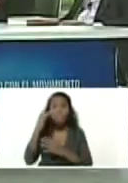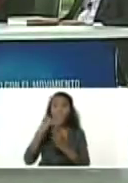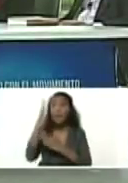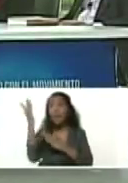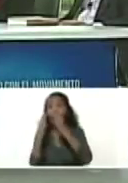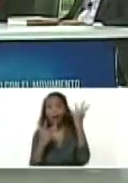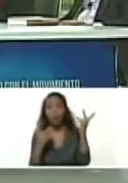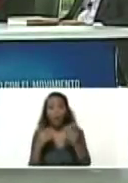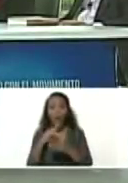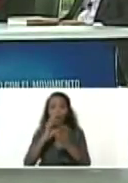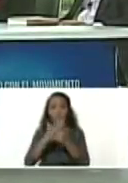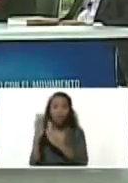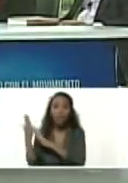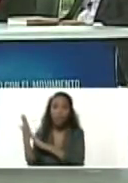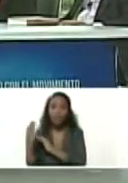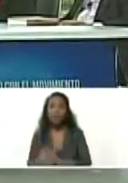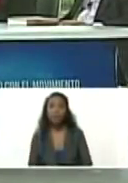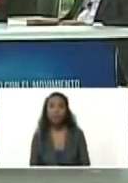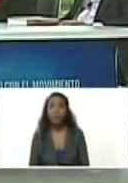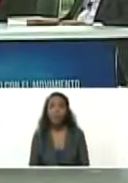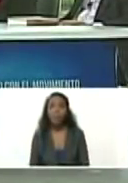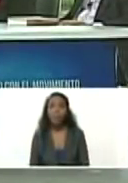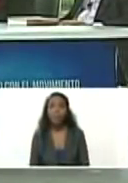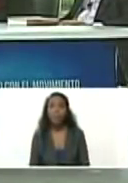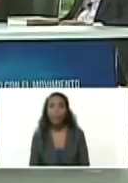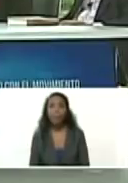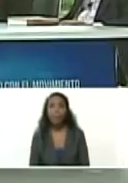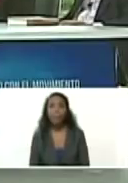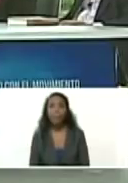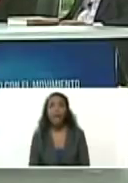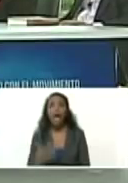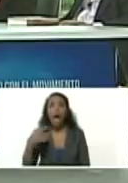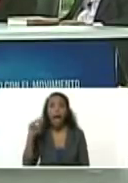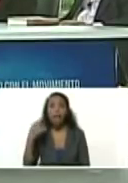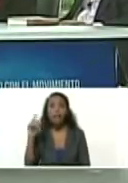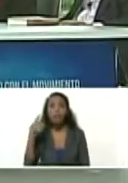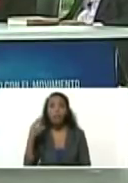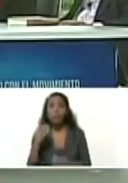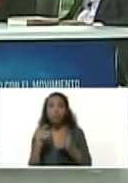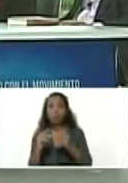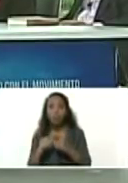comunidades. Hay patios productivos. Claro, hay patios productivos patios. Y además,